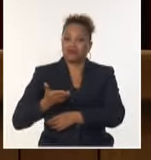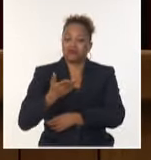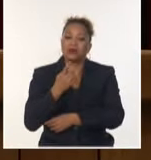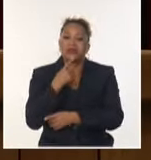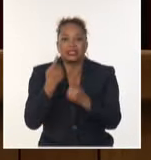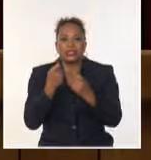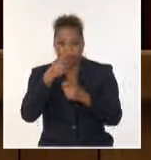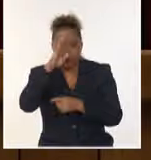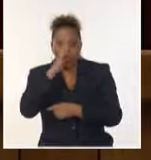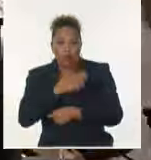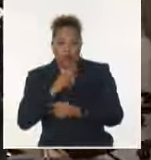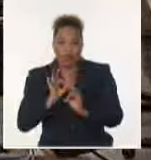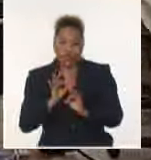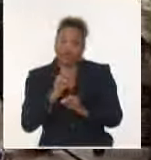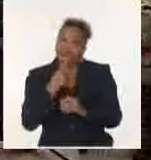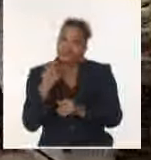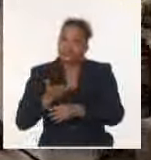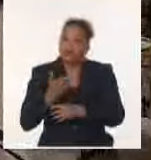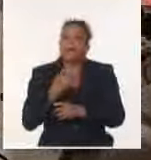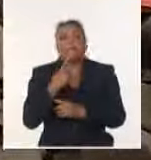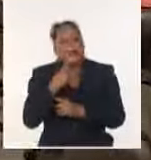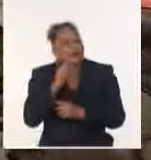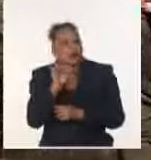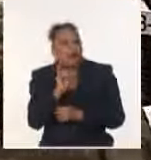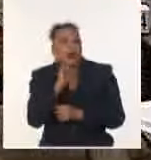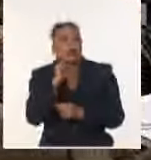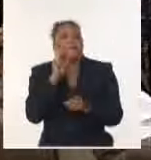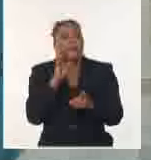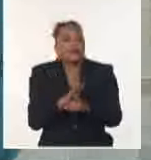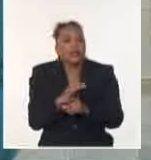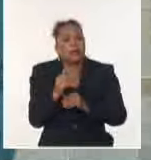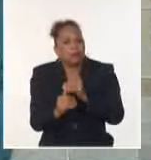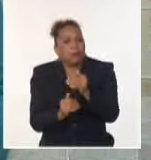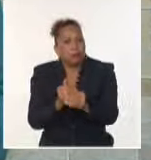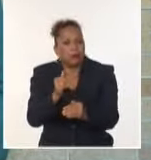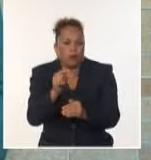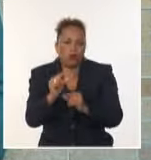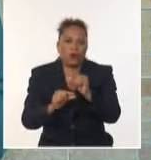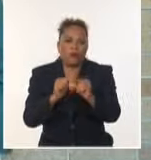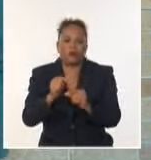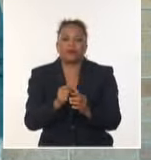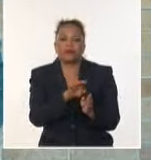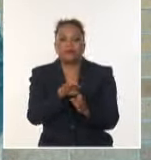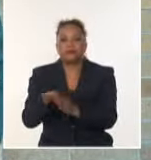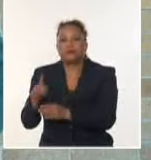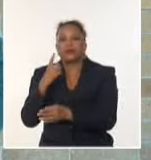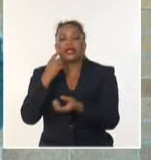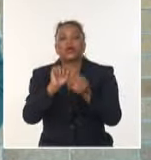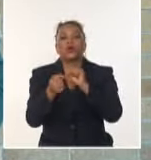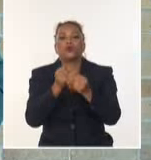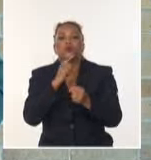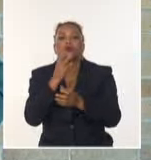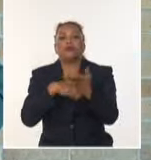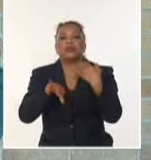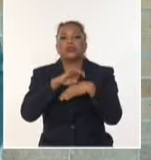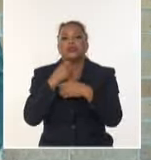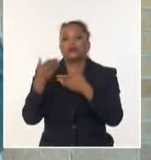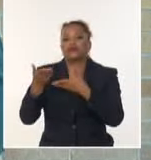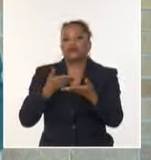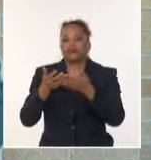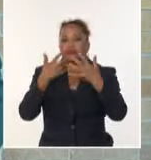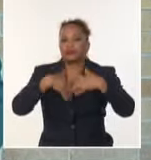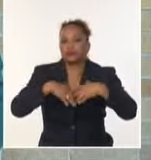nuestro pueblo, pero sí comenzar la recuperación de los niveles productivos. La alta fiscalización al Ministerio de la Industria